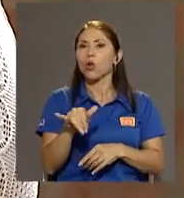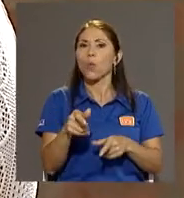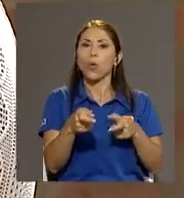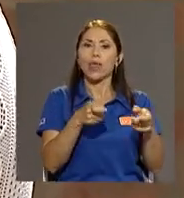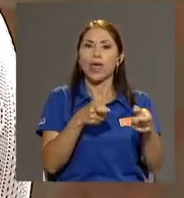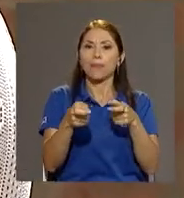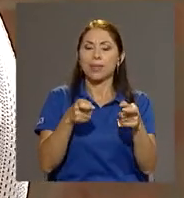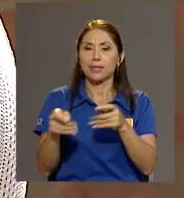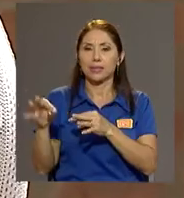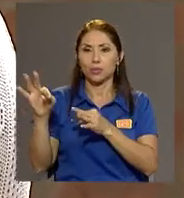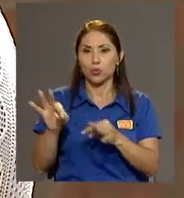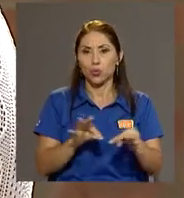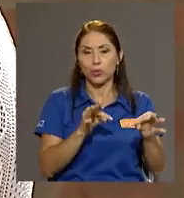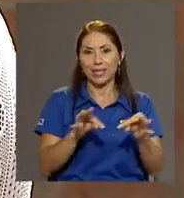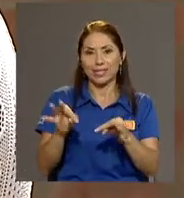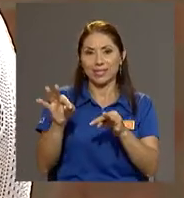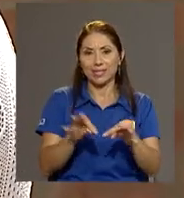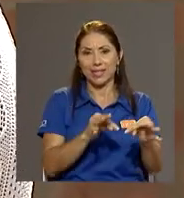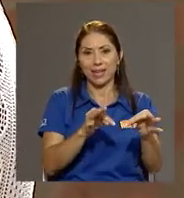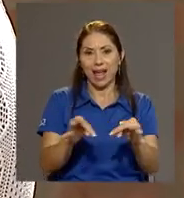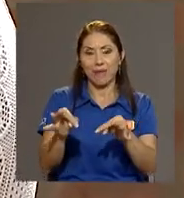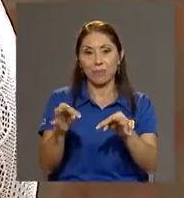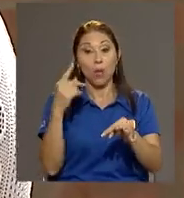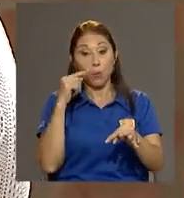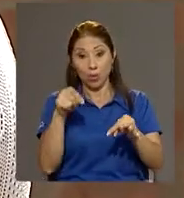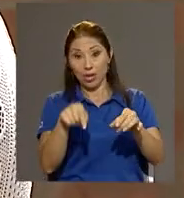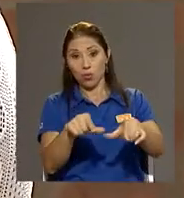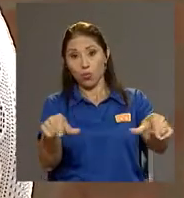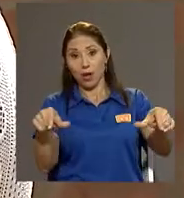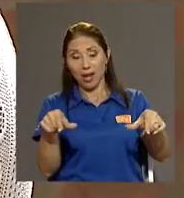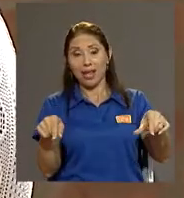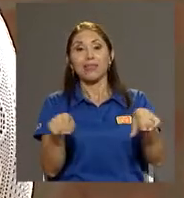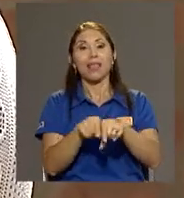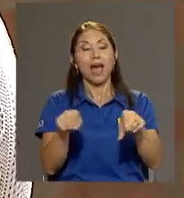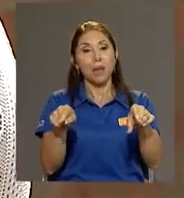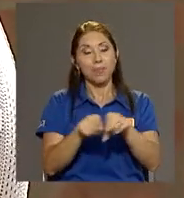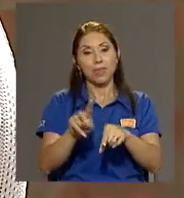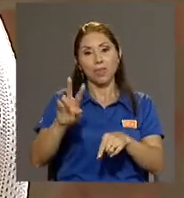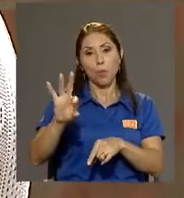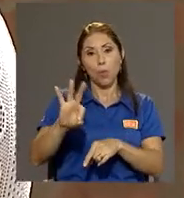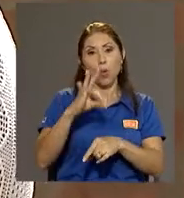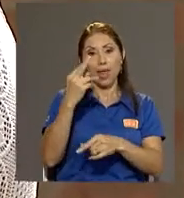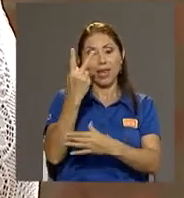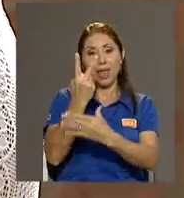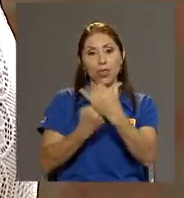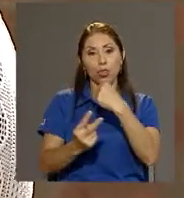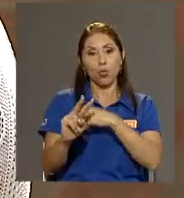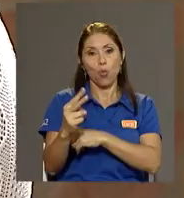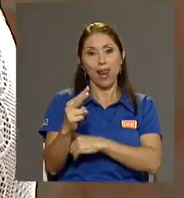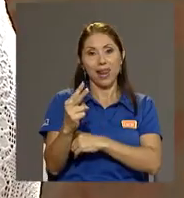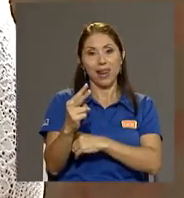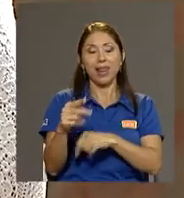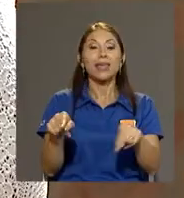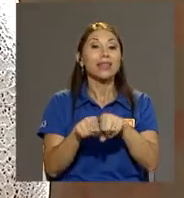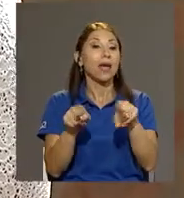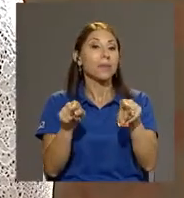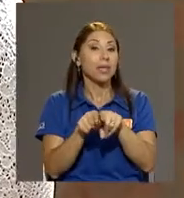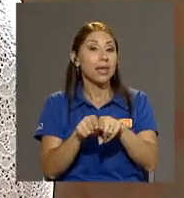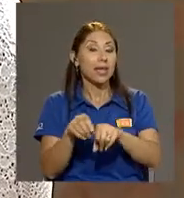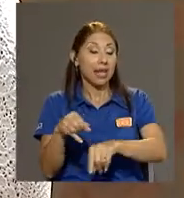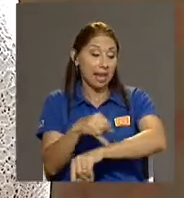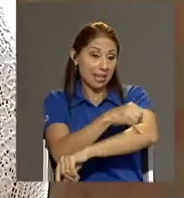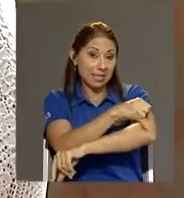administración turística debido a la zona, también en modalidad dual, ¿verdad? Y las ingenierías muy importantes que a